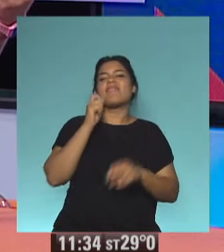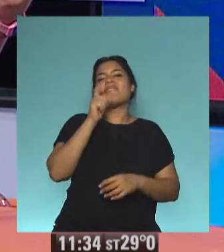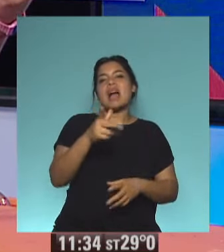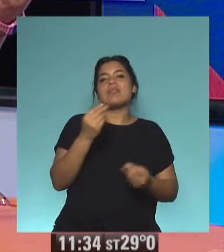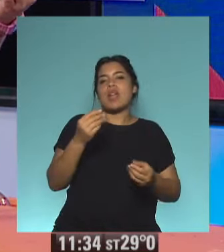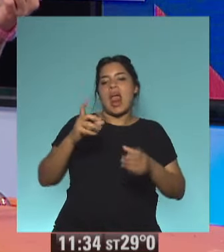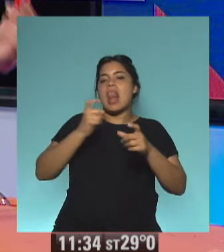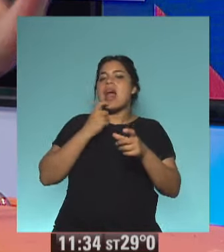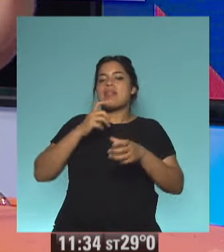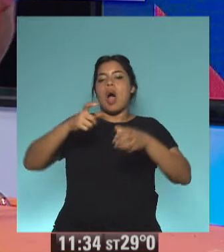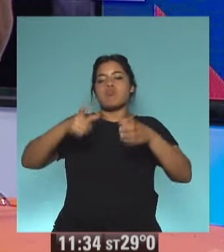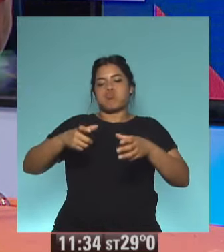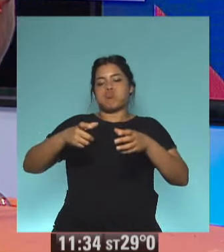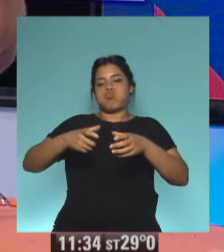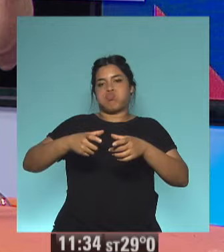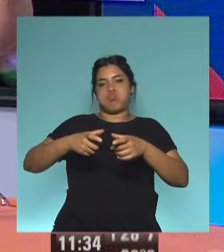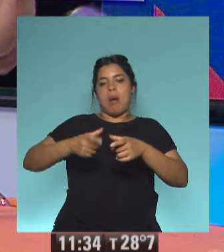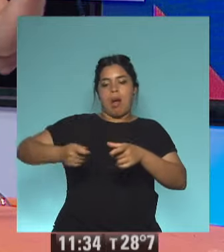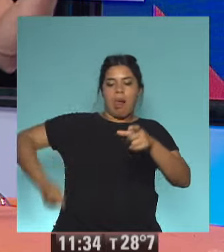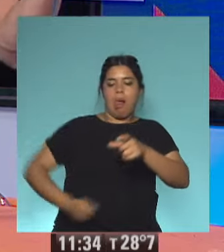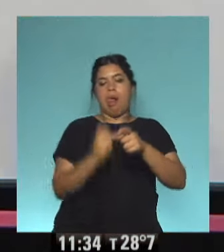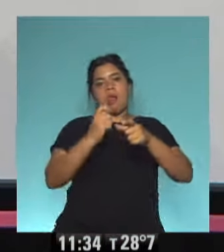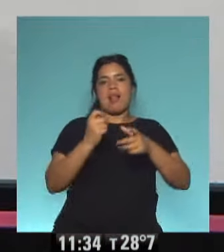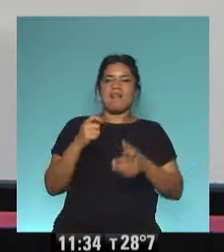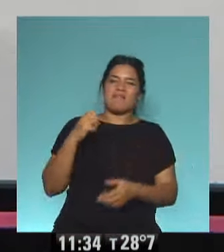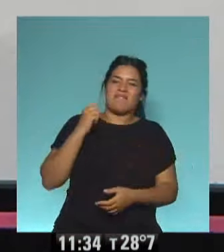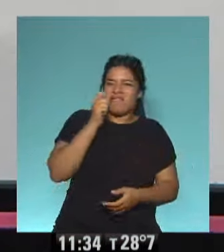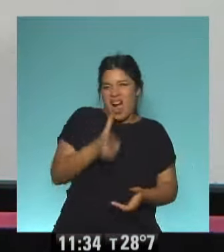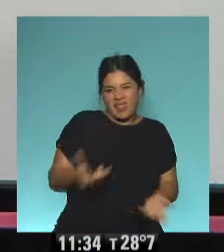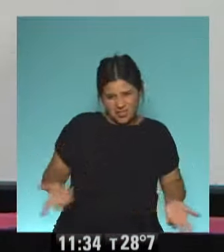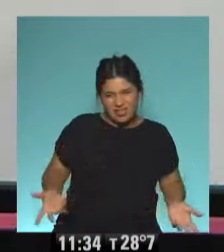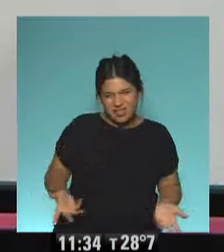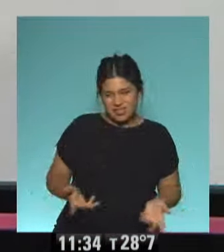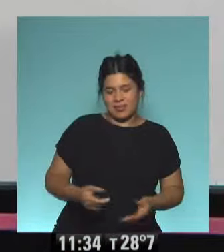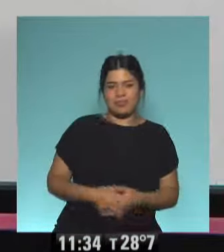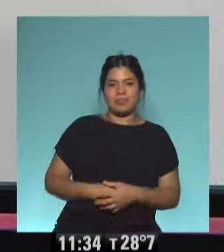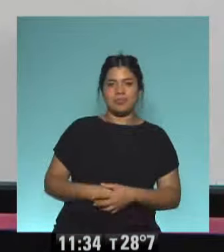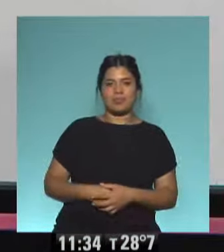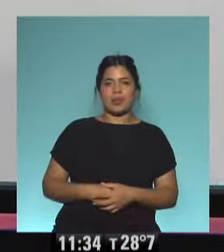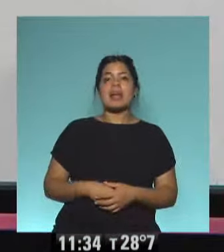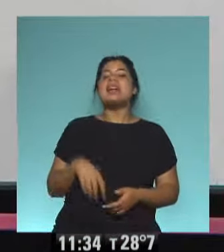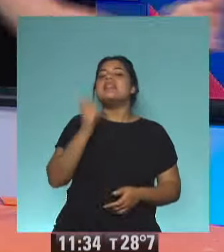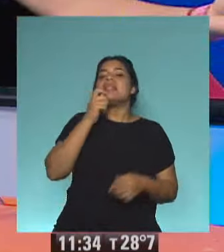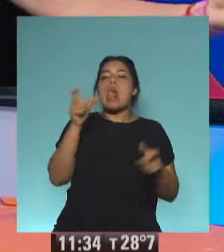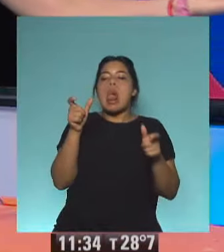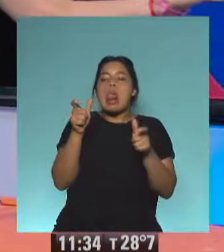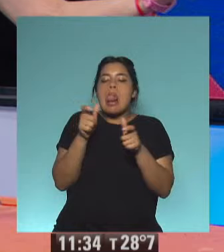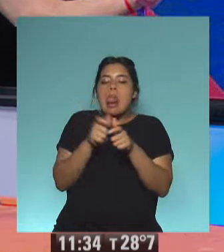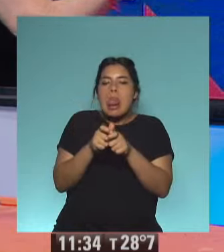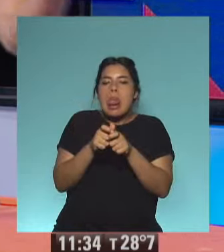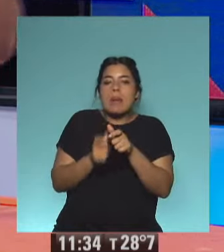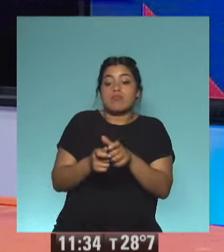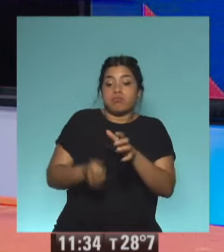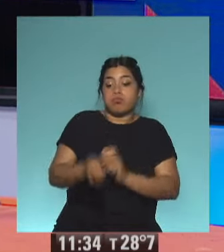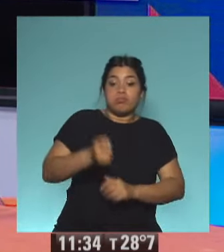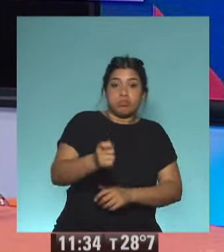muy ancha, entonces era muy fácil embocarlo. Cuanto más chiquita sea la boca para embocar, entonces, bueno, más difícil se hace. ¿Vos, Farah,